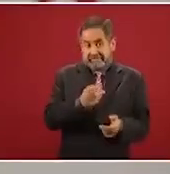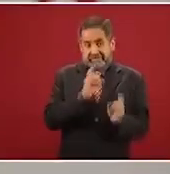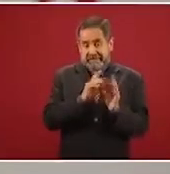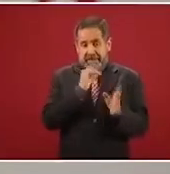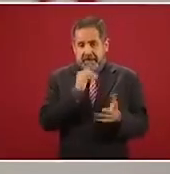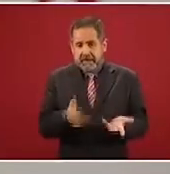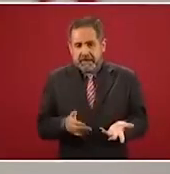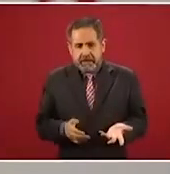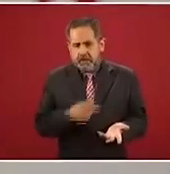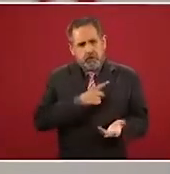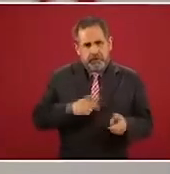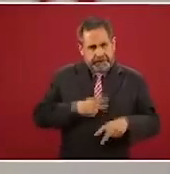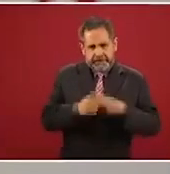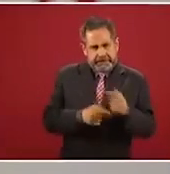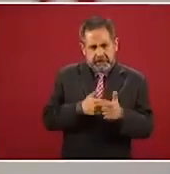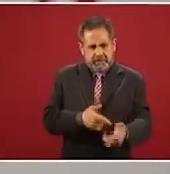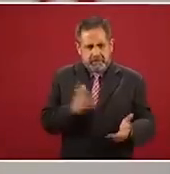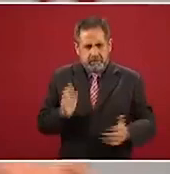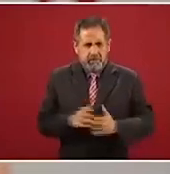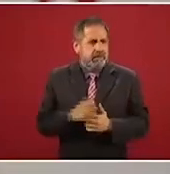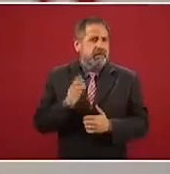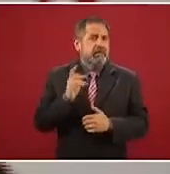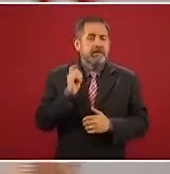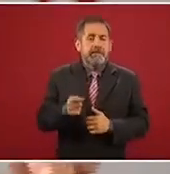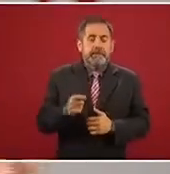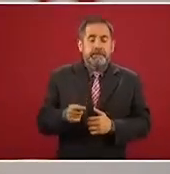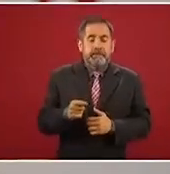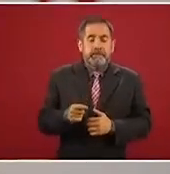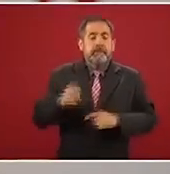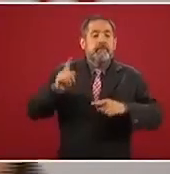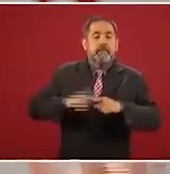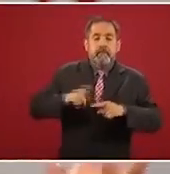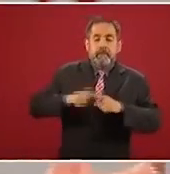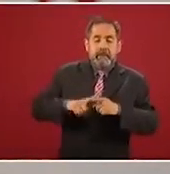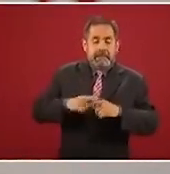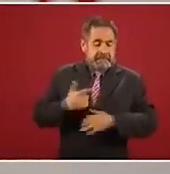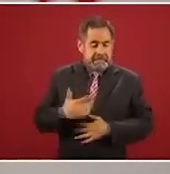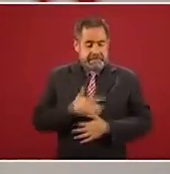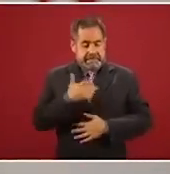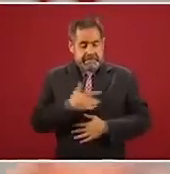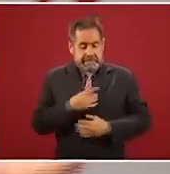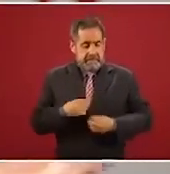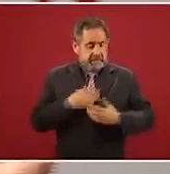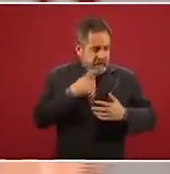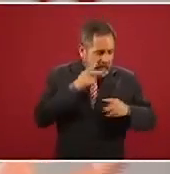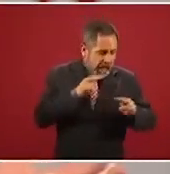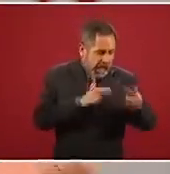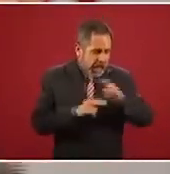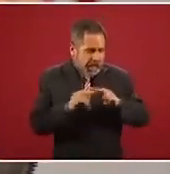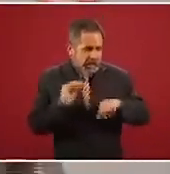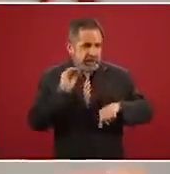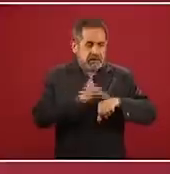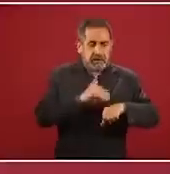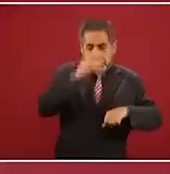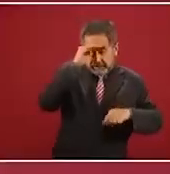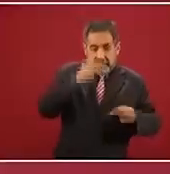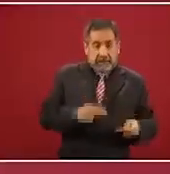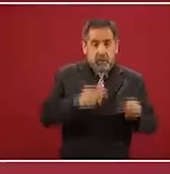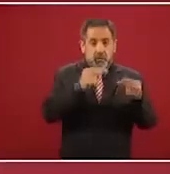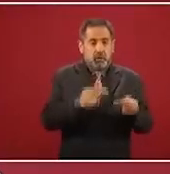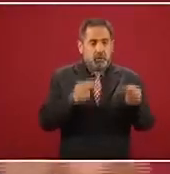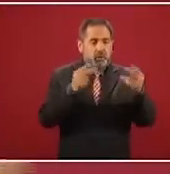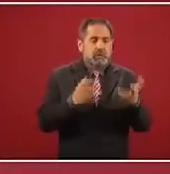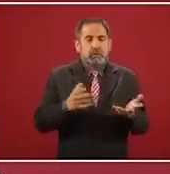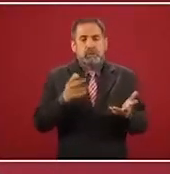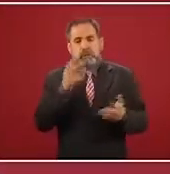tenía por qué ocurrir así, porque los incentivos, las motivaciones estaban orientadas hacia el dinero,